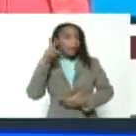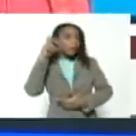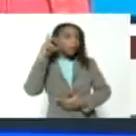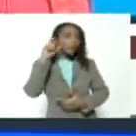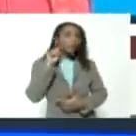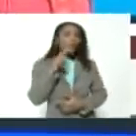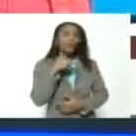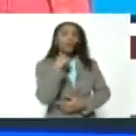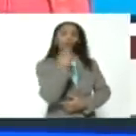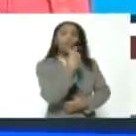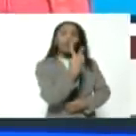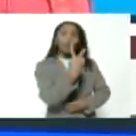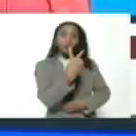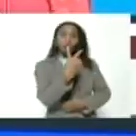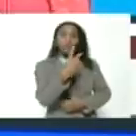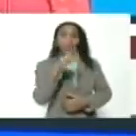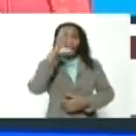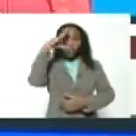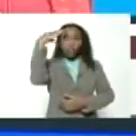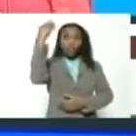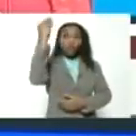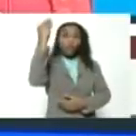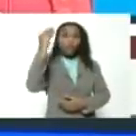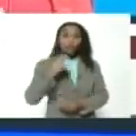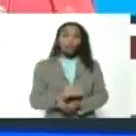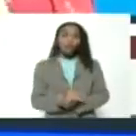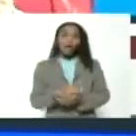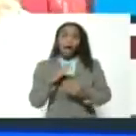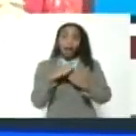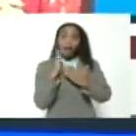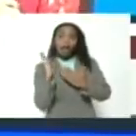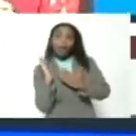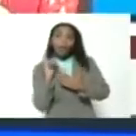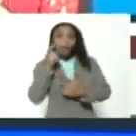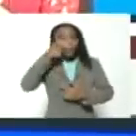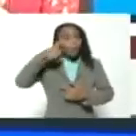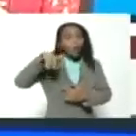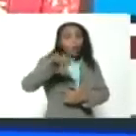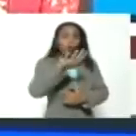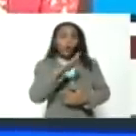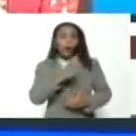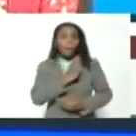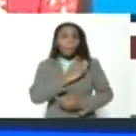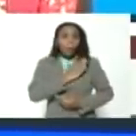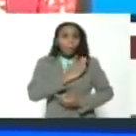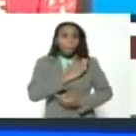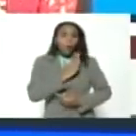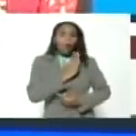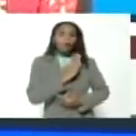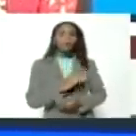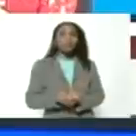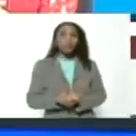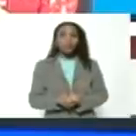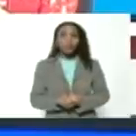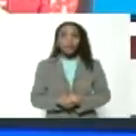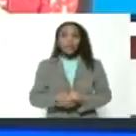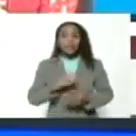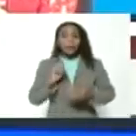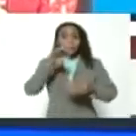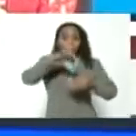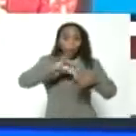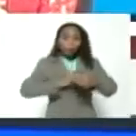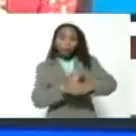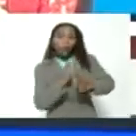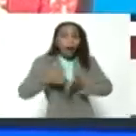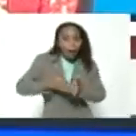su voz y la de Dios al lado de un pueblo que palpita. Siembra los